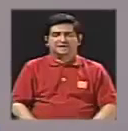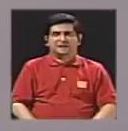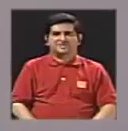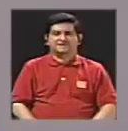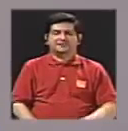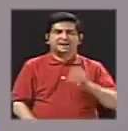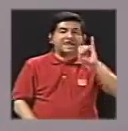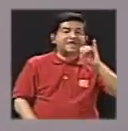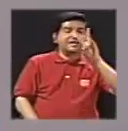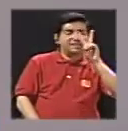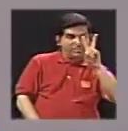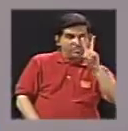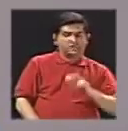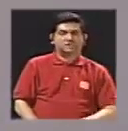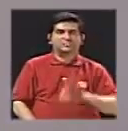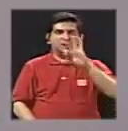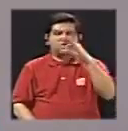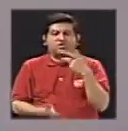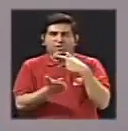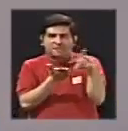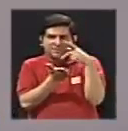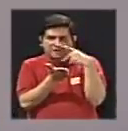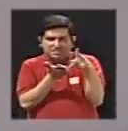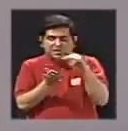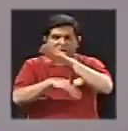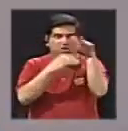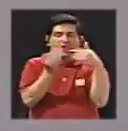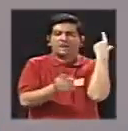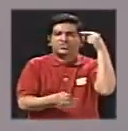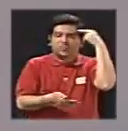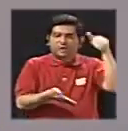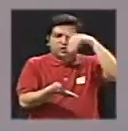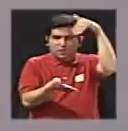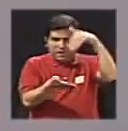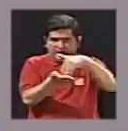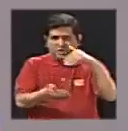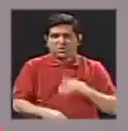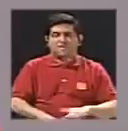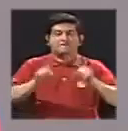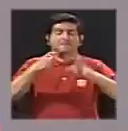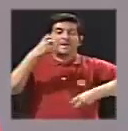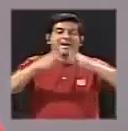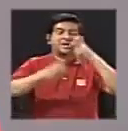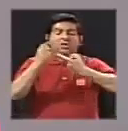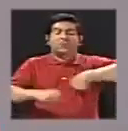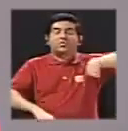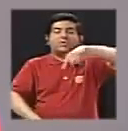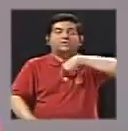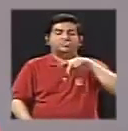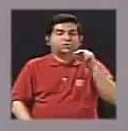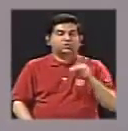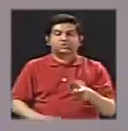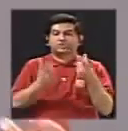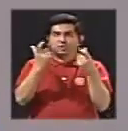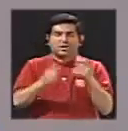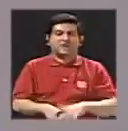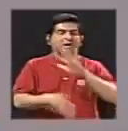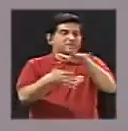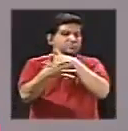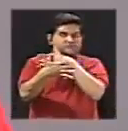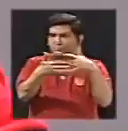2 es la forma de pagarle a todo el gobierno central. Pero el problema es que nosotros no ganamos por una